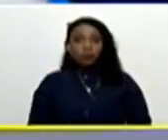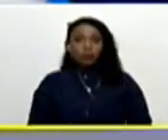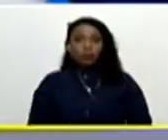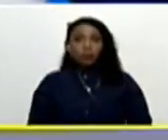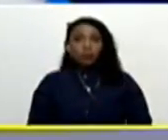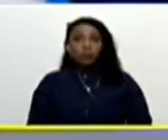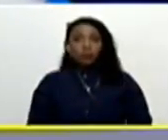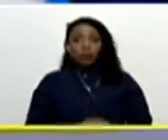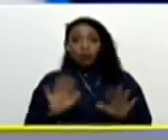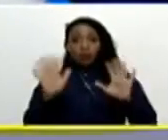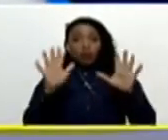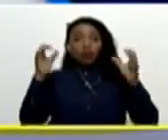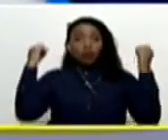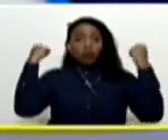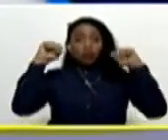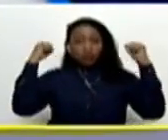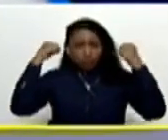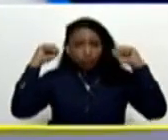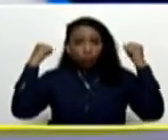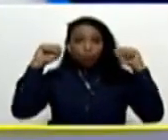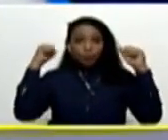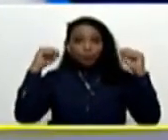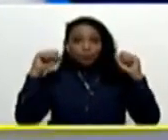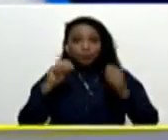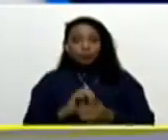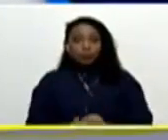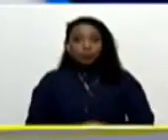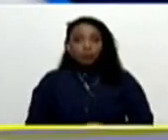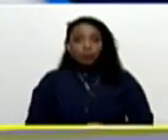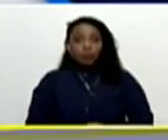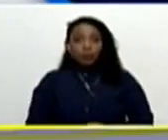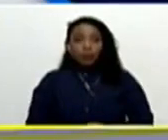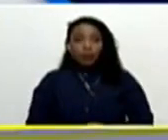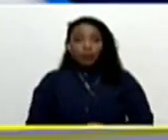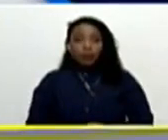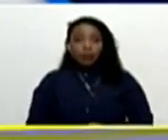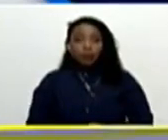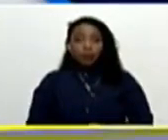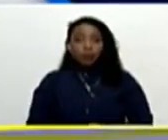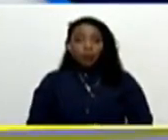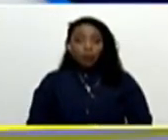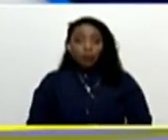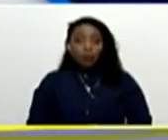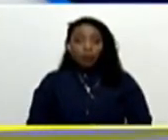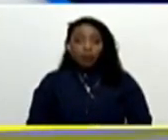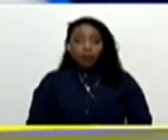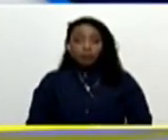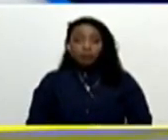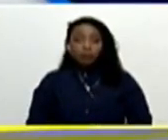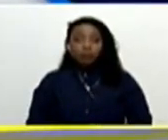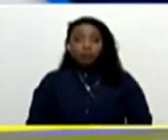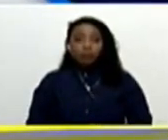ya entrenados en el manejo de armas pesadas que nosotros no teníamos.